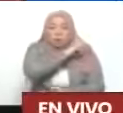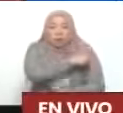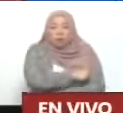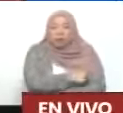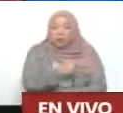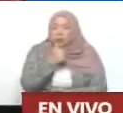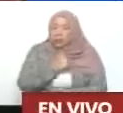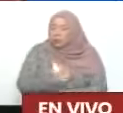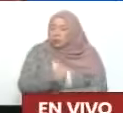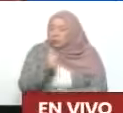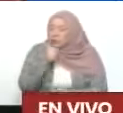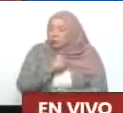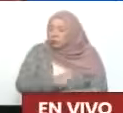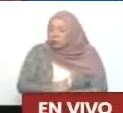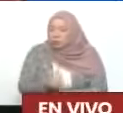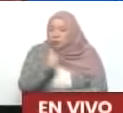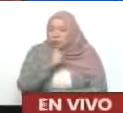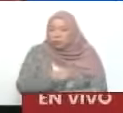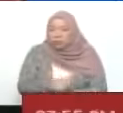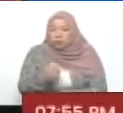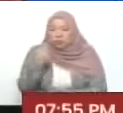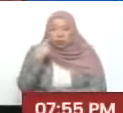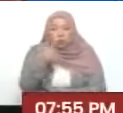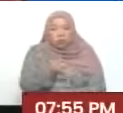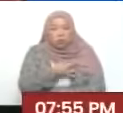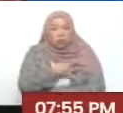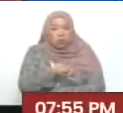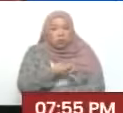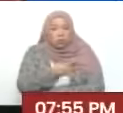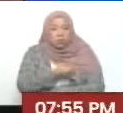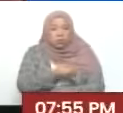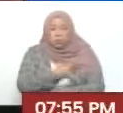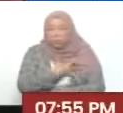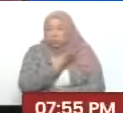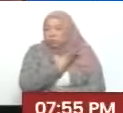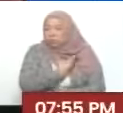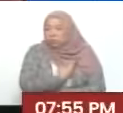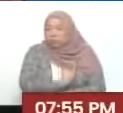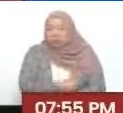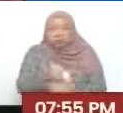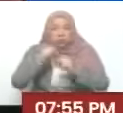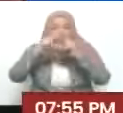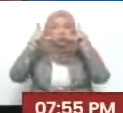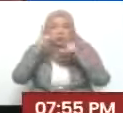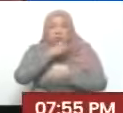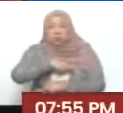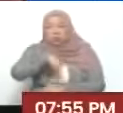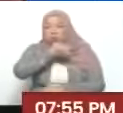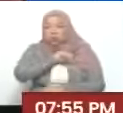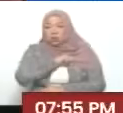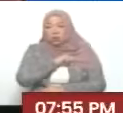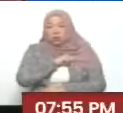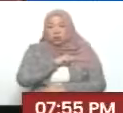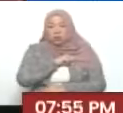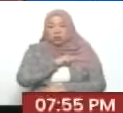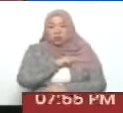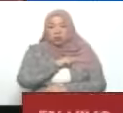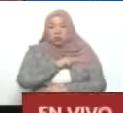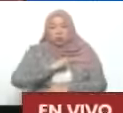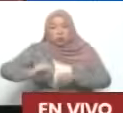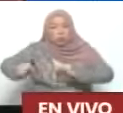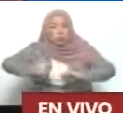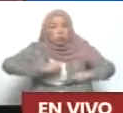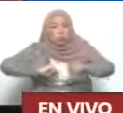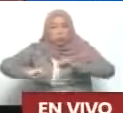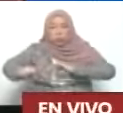más dolor. El genocidio. Yo no aguanto más dolor en Rafah. Y no aguantemos más. Es impresionante en España las inmensas